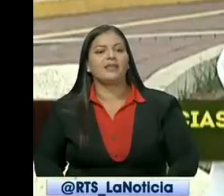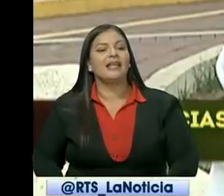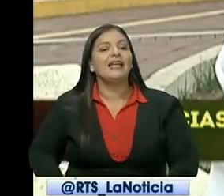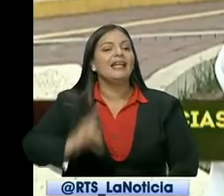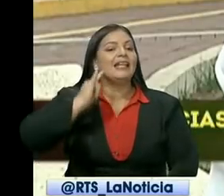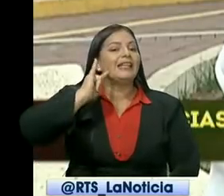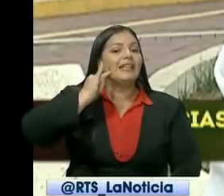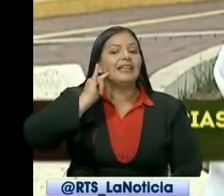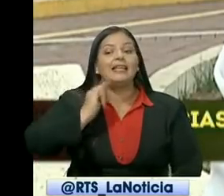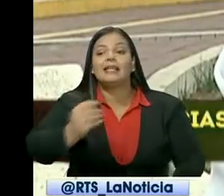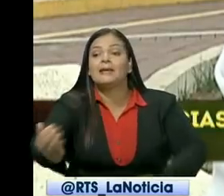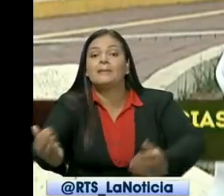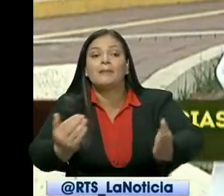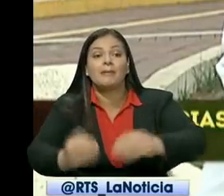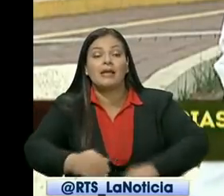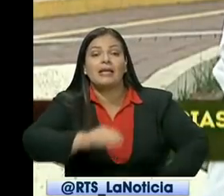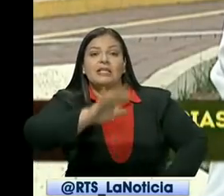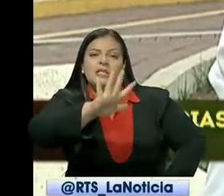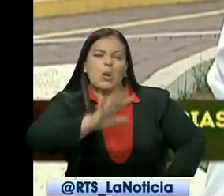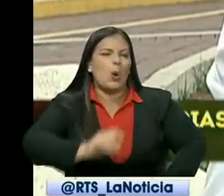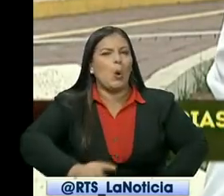Nos cruzábamos el río